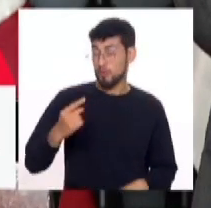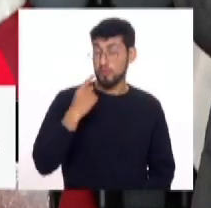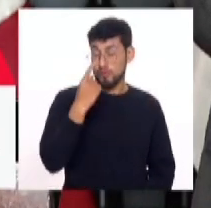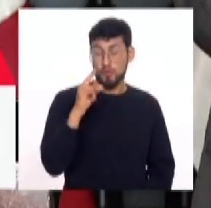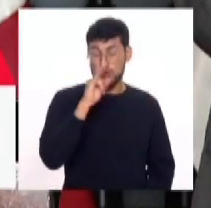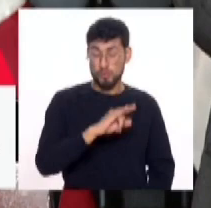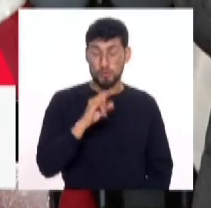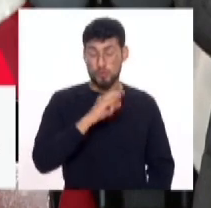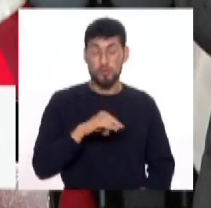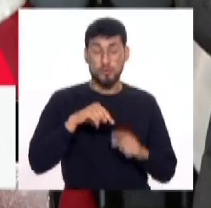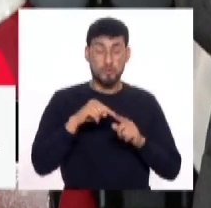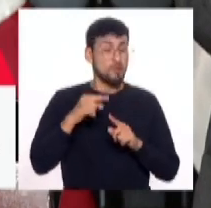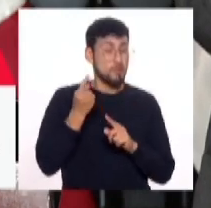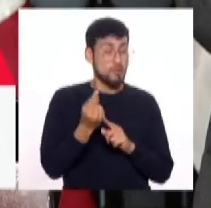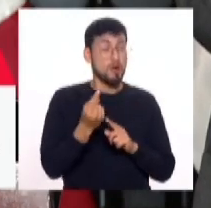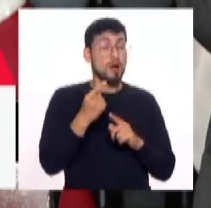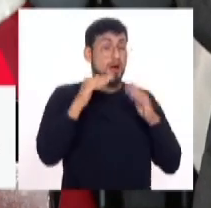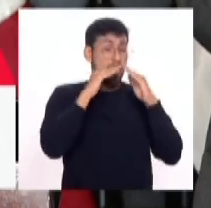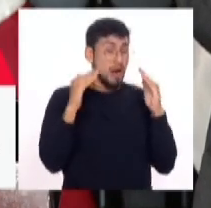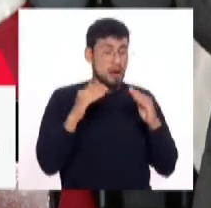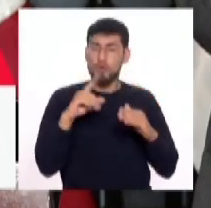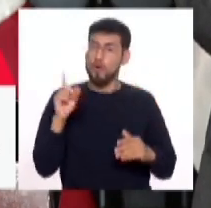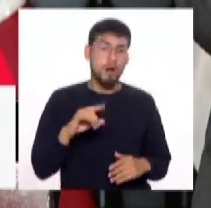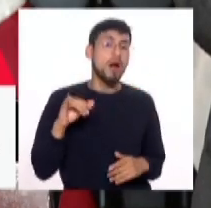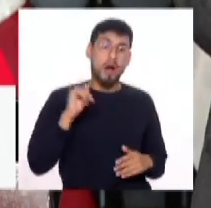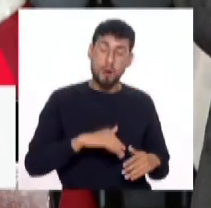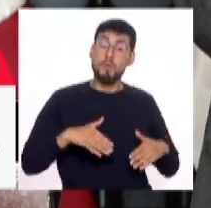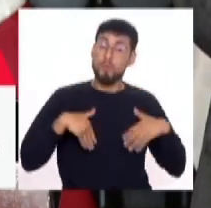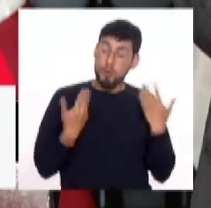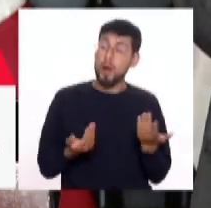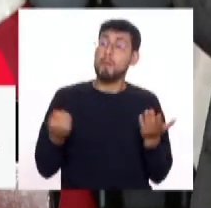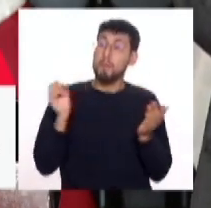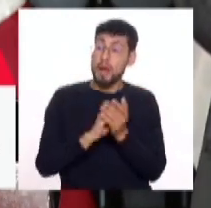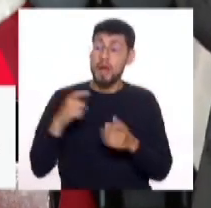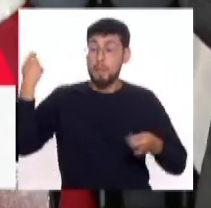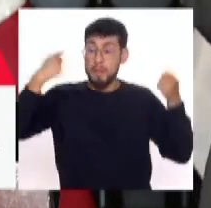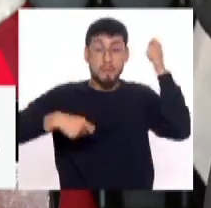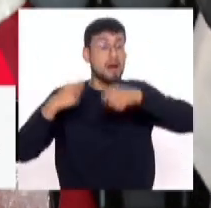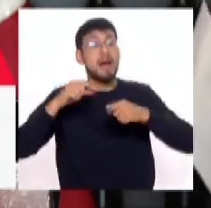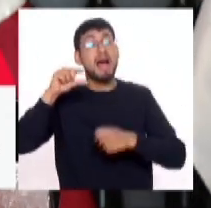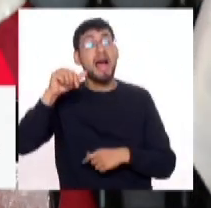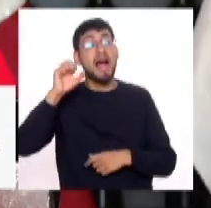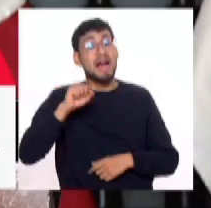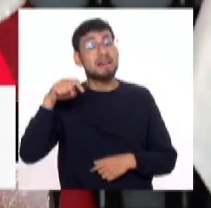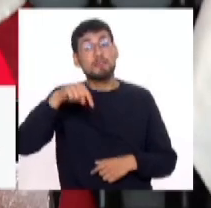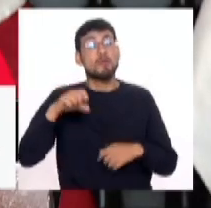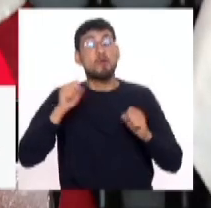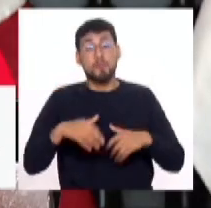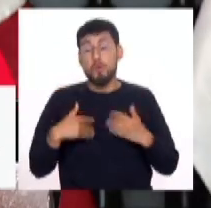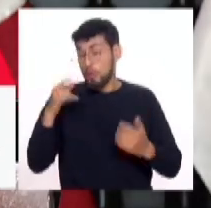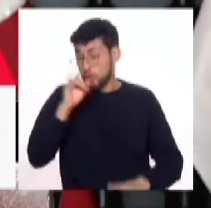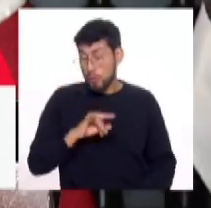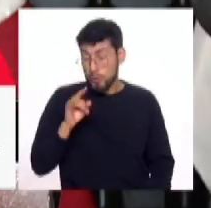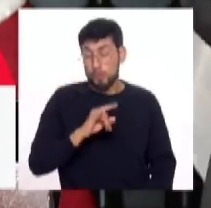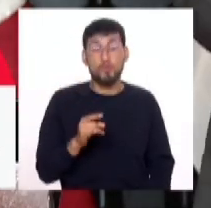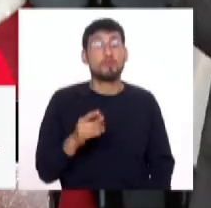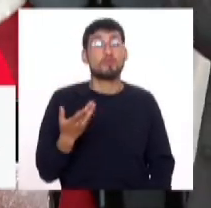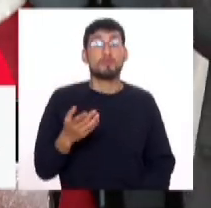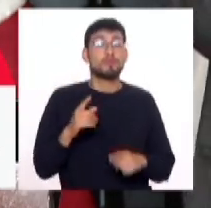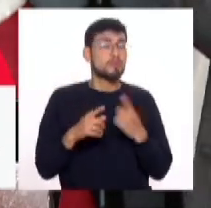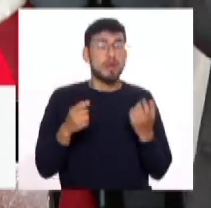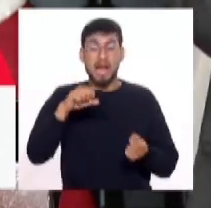uso domiciliario, sino también a impulsar mayor inversión para que el gas natural sea usado en